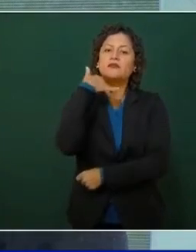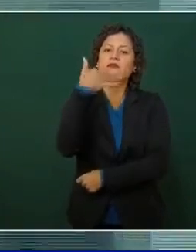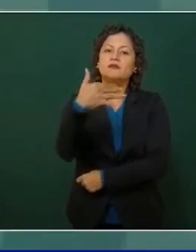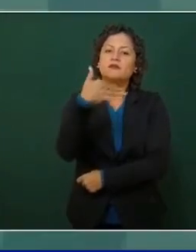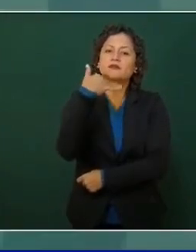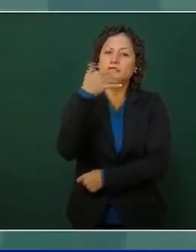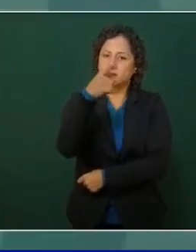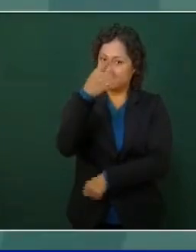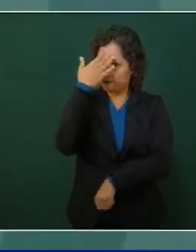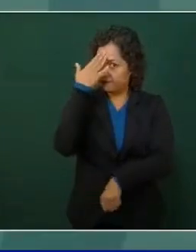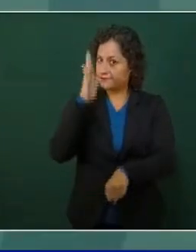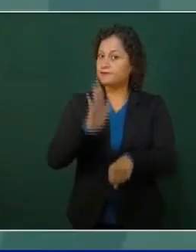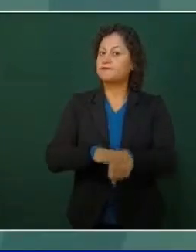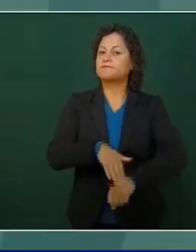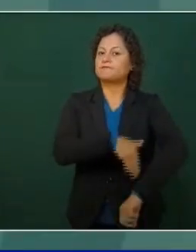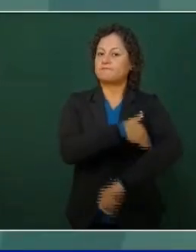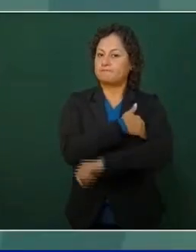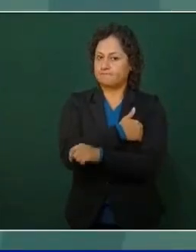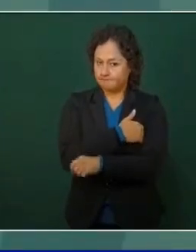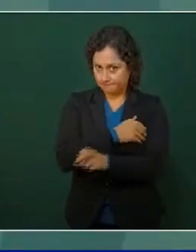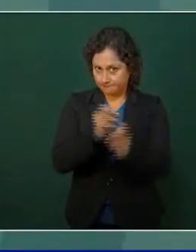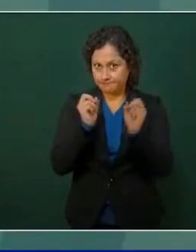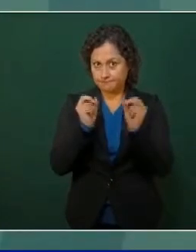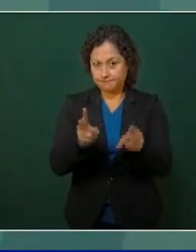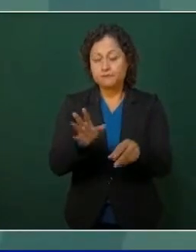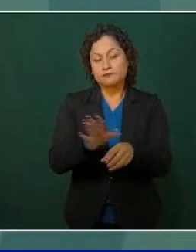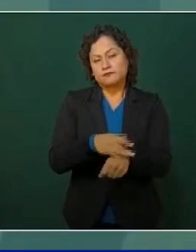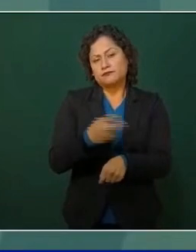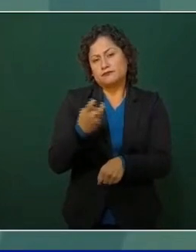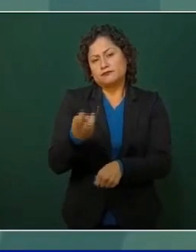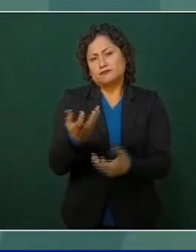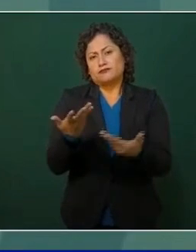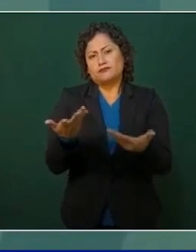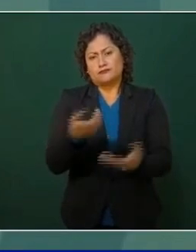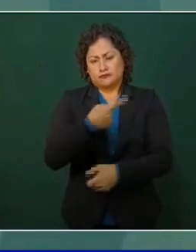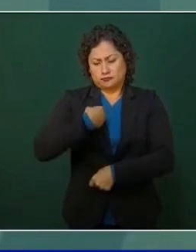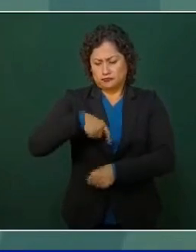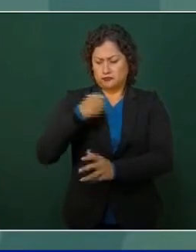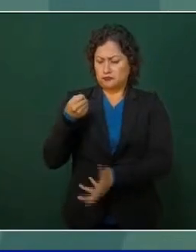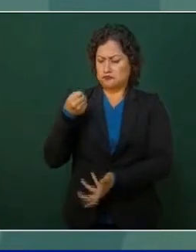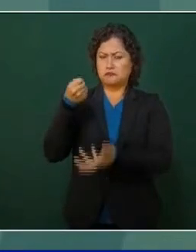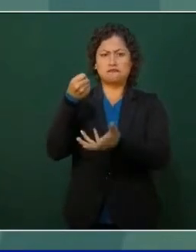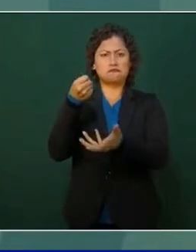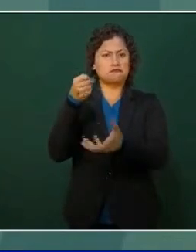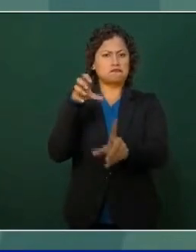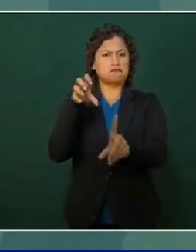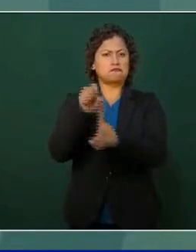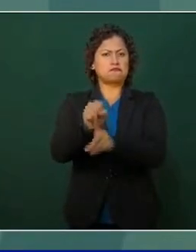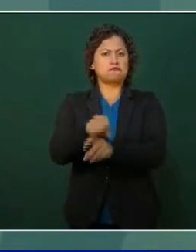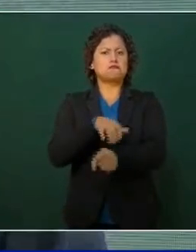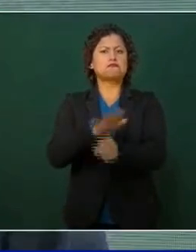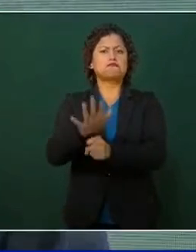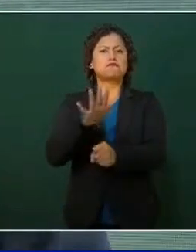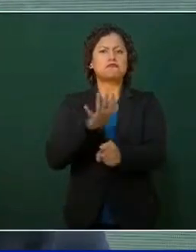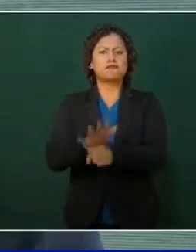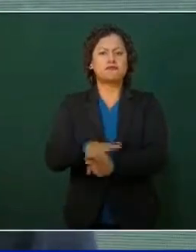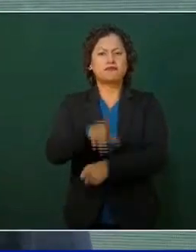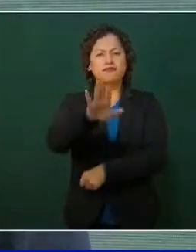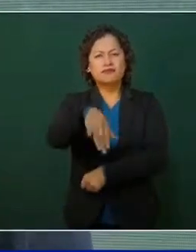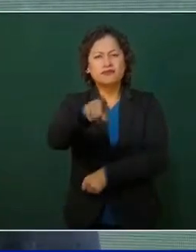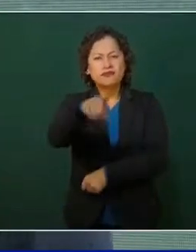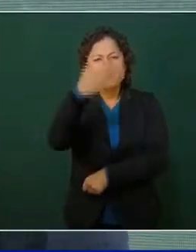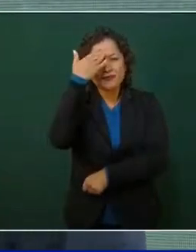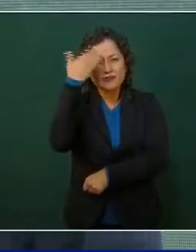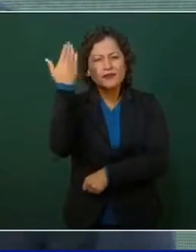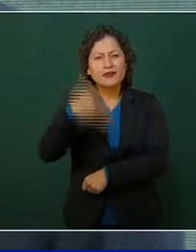Entonces, por eso nos alcanza. ¿Cuánto le entregaban a la gente